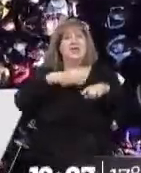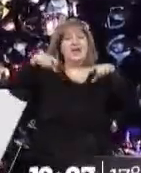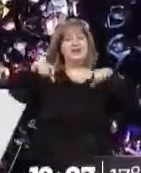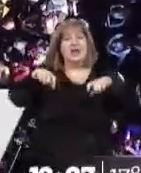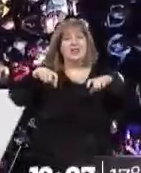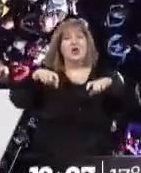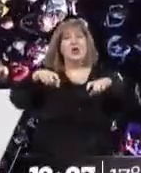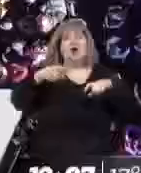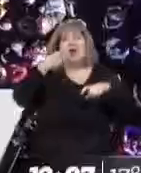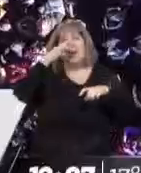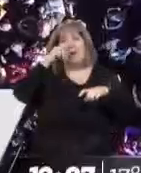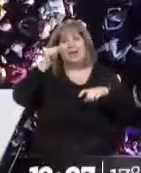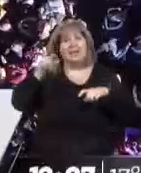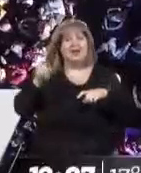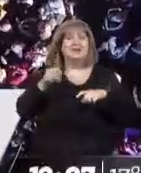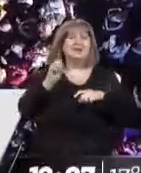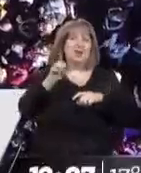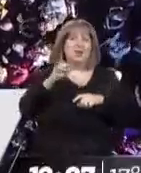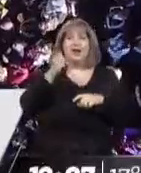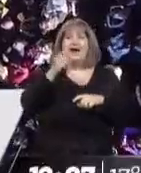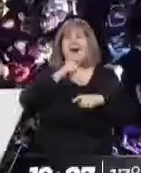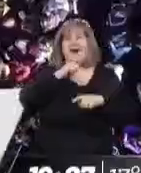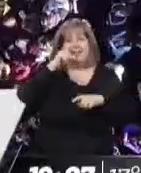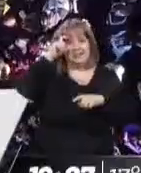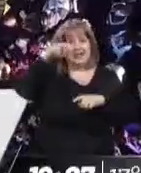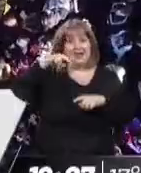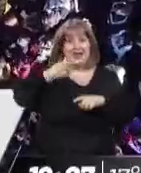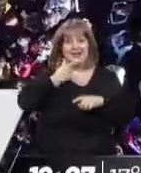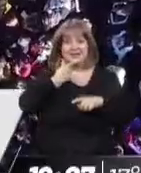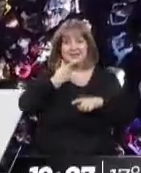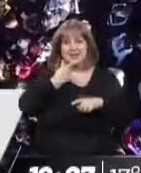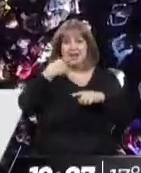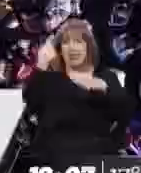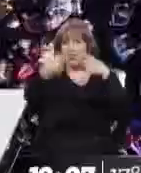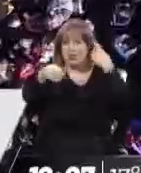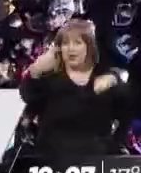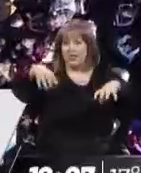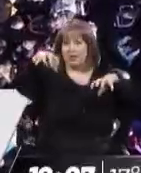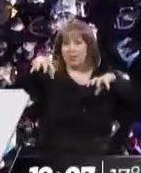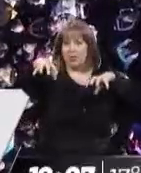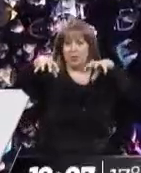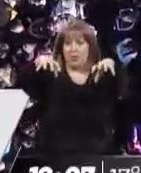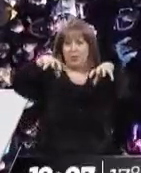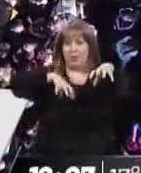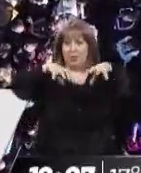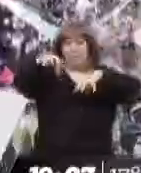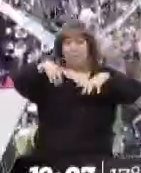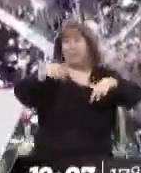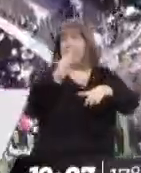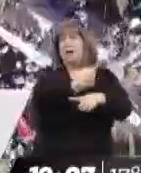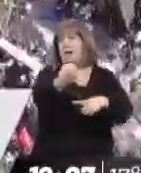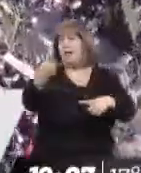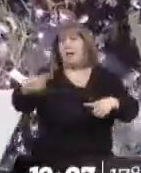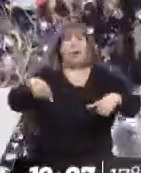en La Plata. Bueno, distintas expresiones que marcaron que todavía hay diferencias internas, que buscan darle su matiz